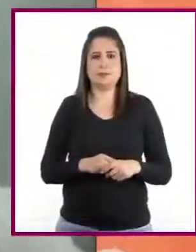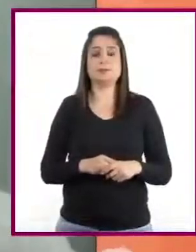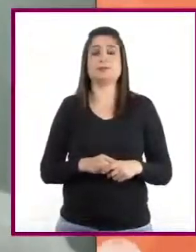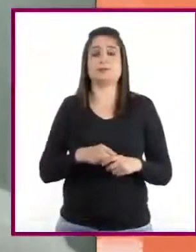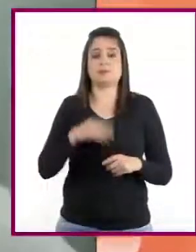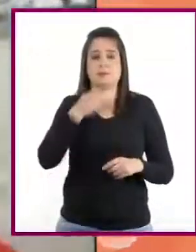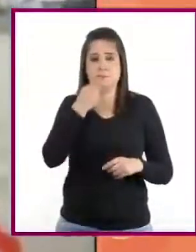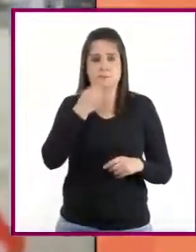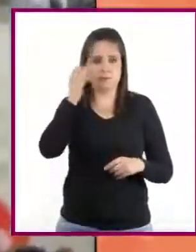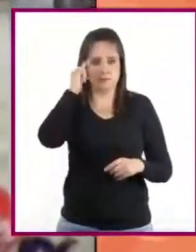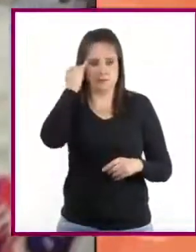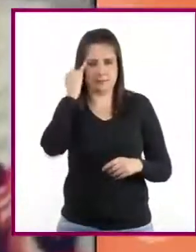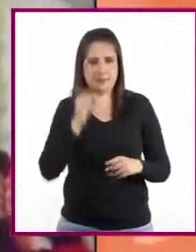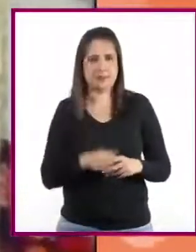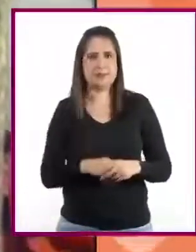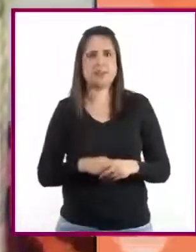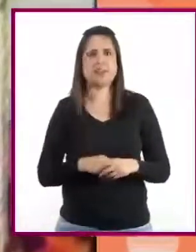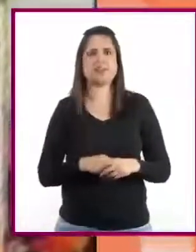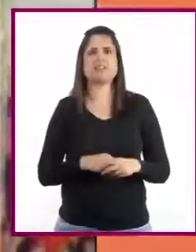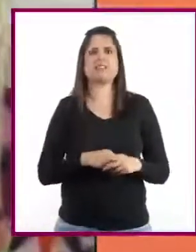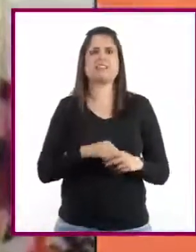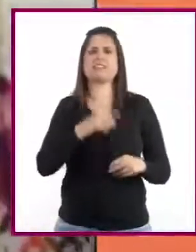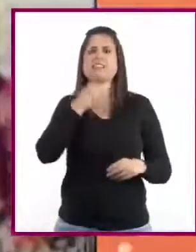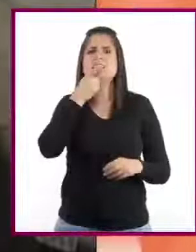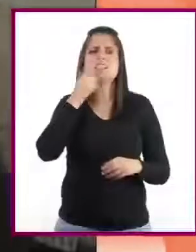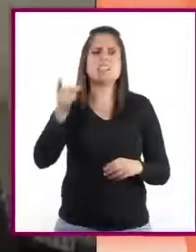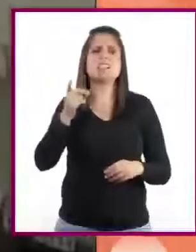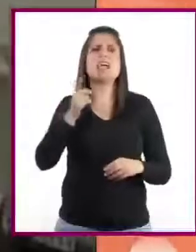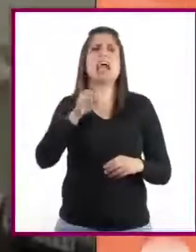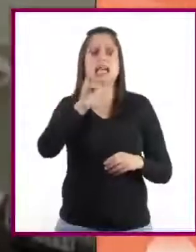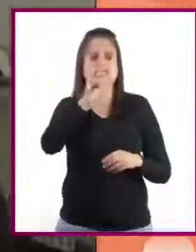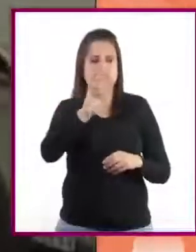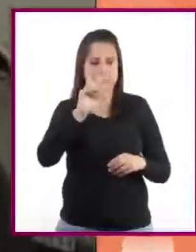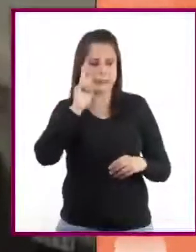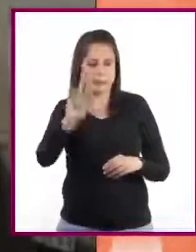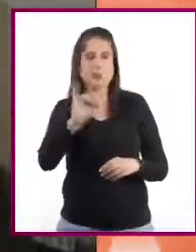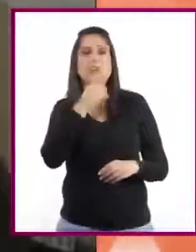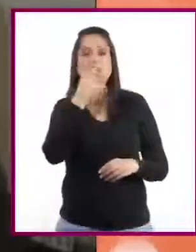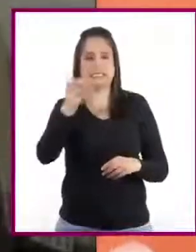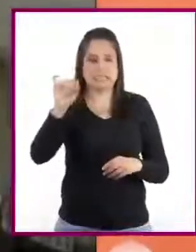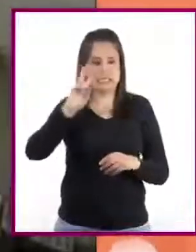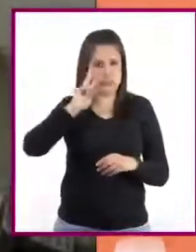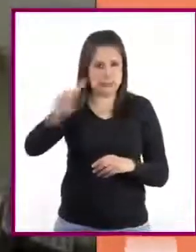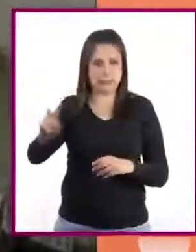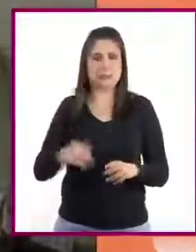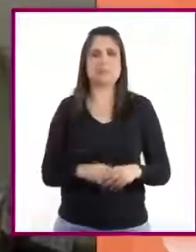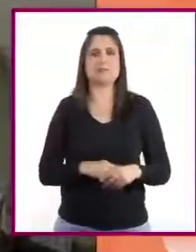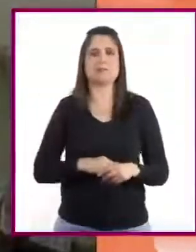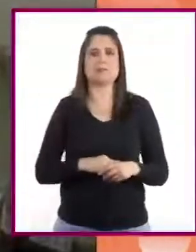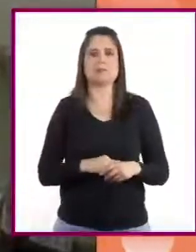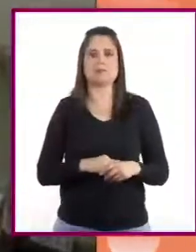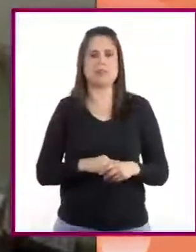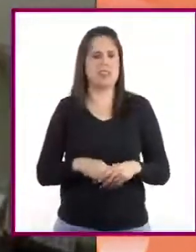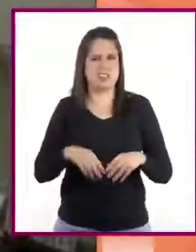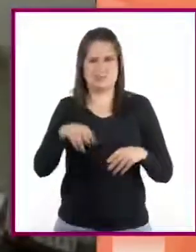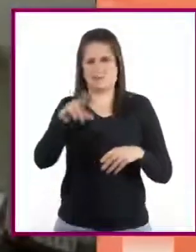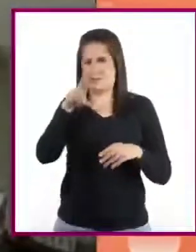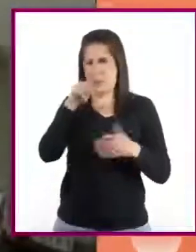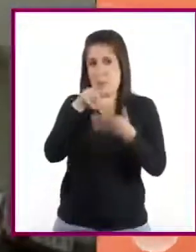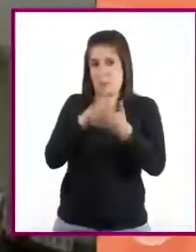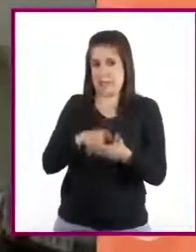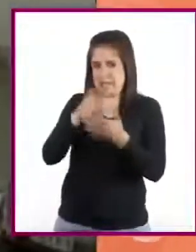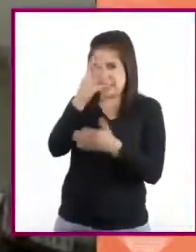Dicha chanjeista. ¿Qué dijo? Siento que lo vio. Scoñaca no te dar caquira. No está gordo como lo que